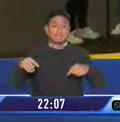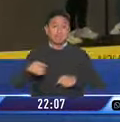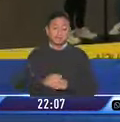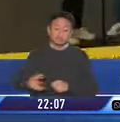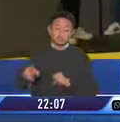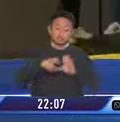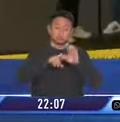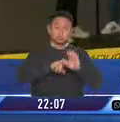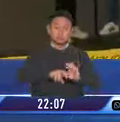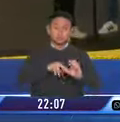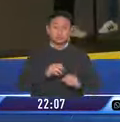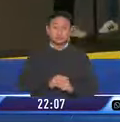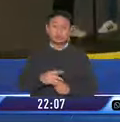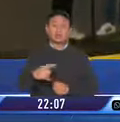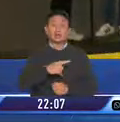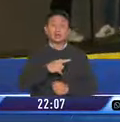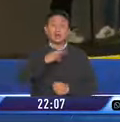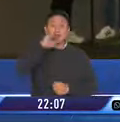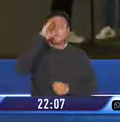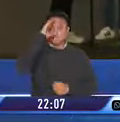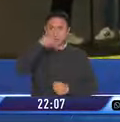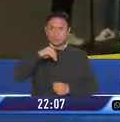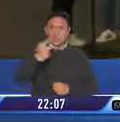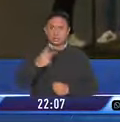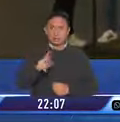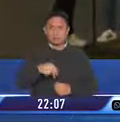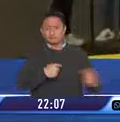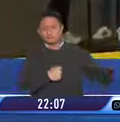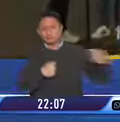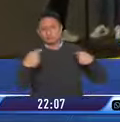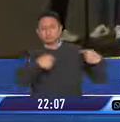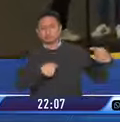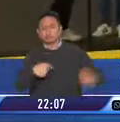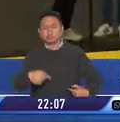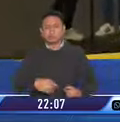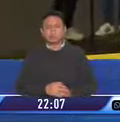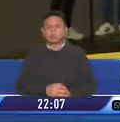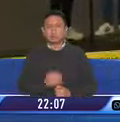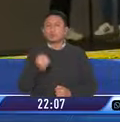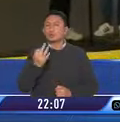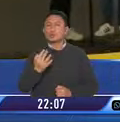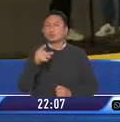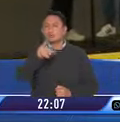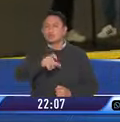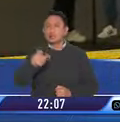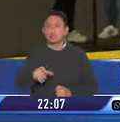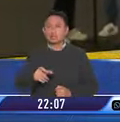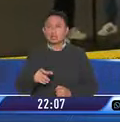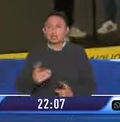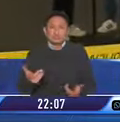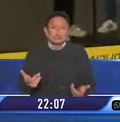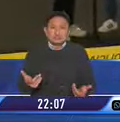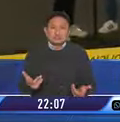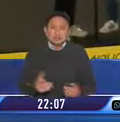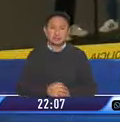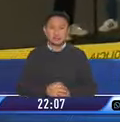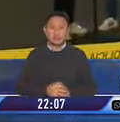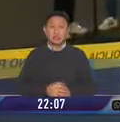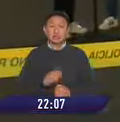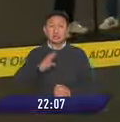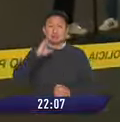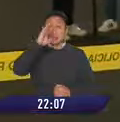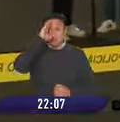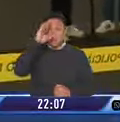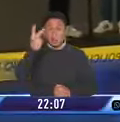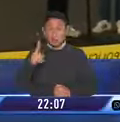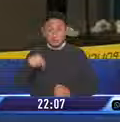bala, algunos uniformados también han resultado heridos. No nos precisó el número de cuántos serían los